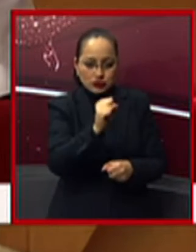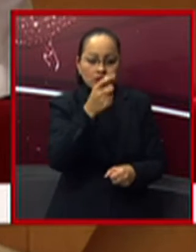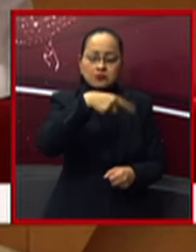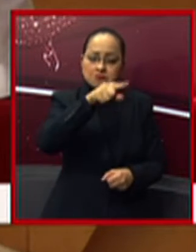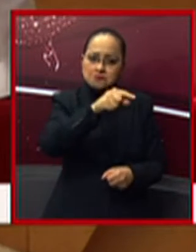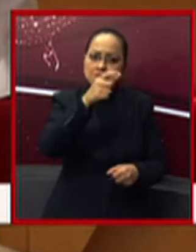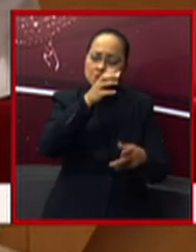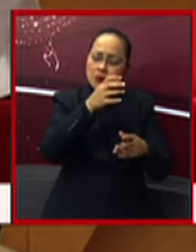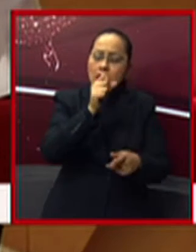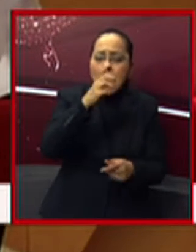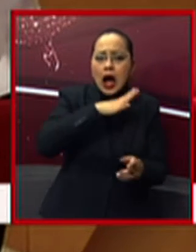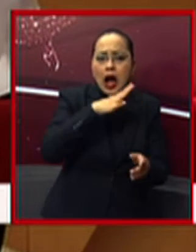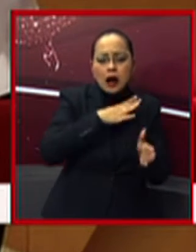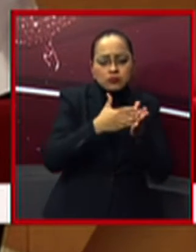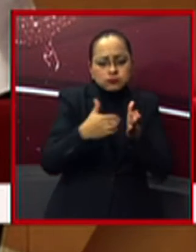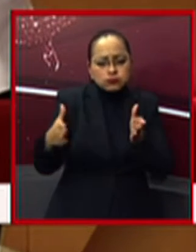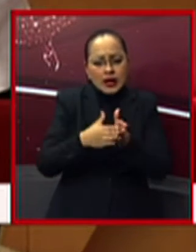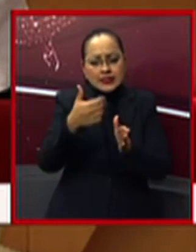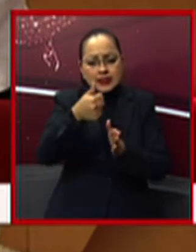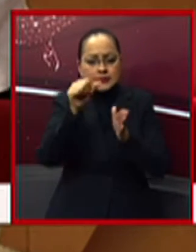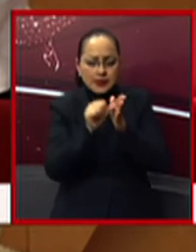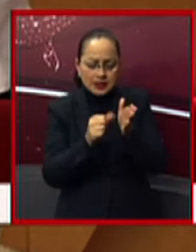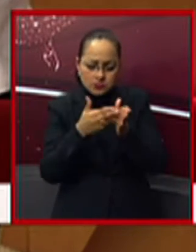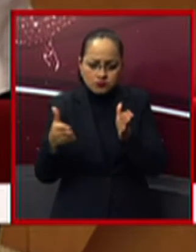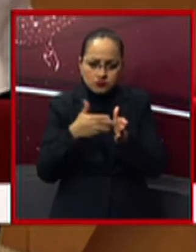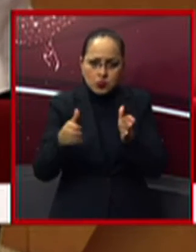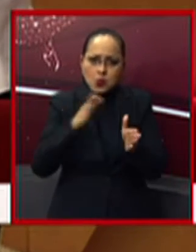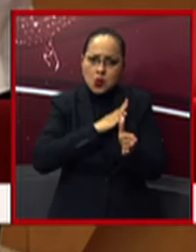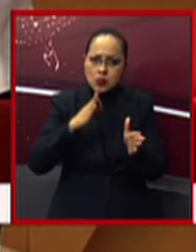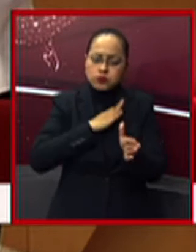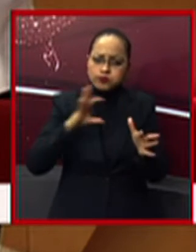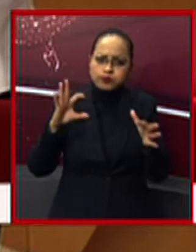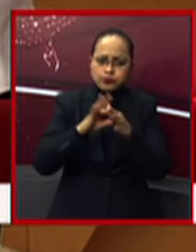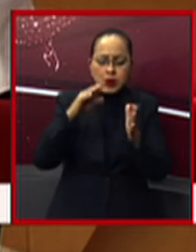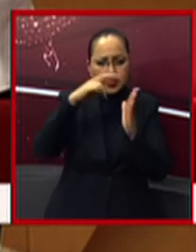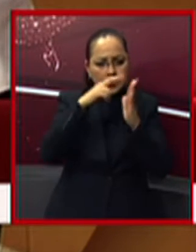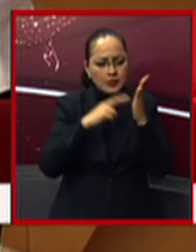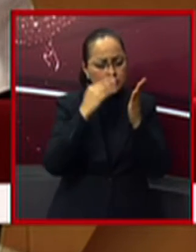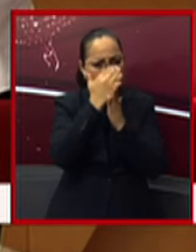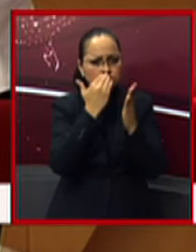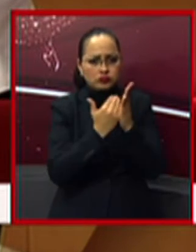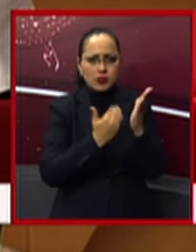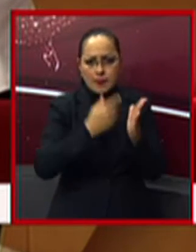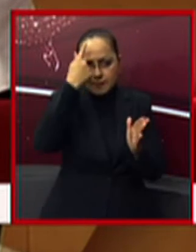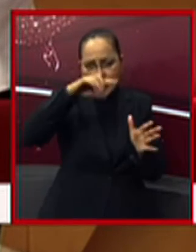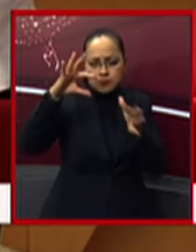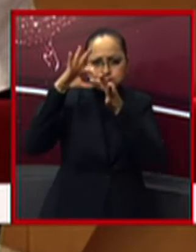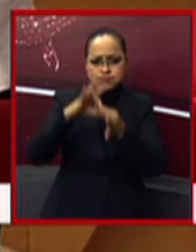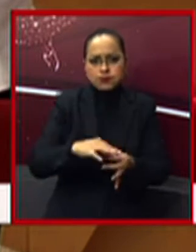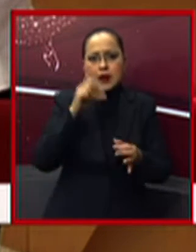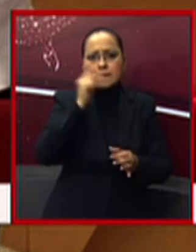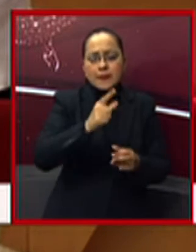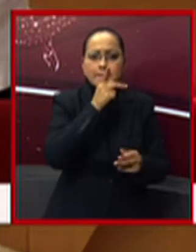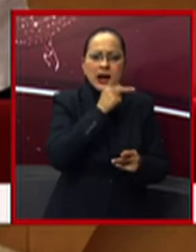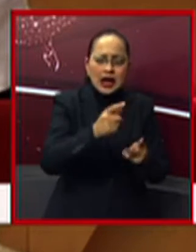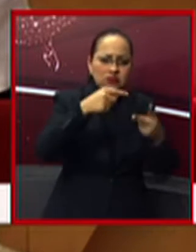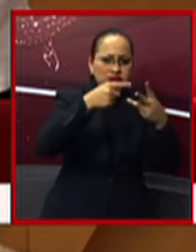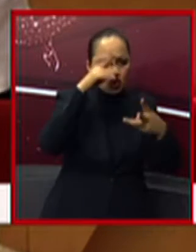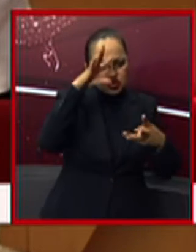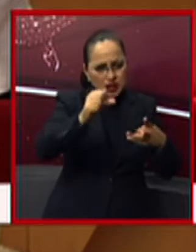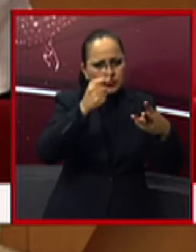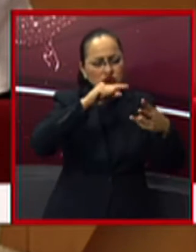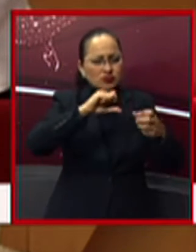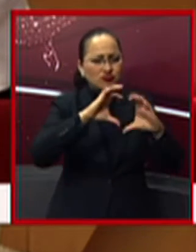posibilidad de aprobar en un plazo de 6 meses los lineamientos para regular la forma, términos y plazos en lo que los